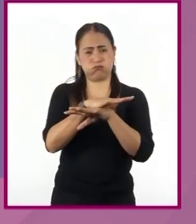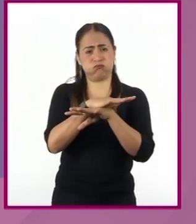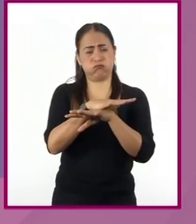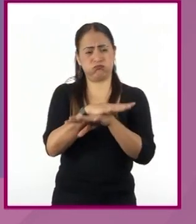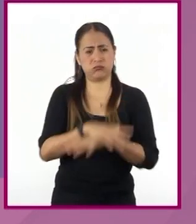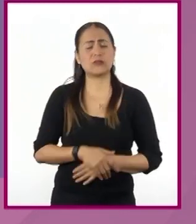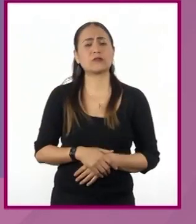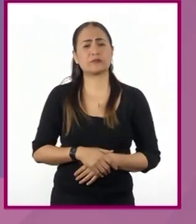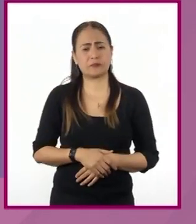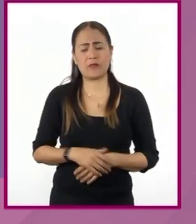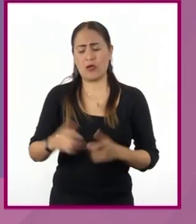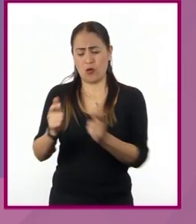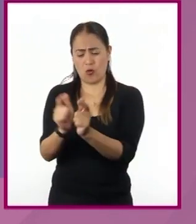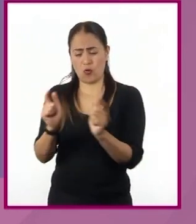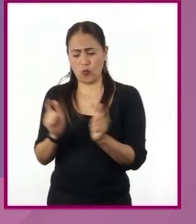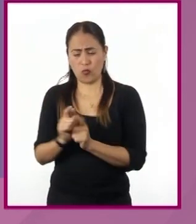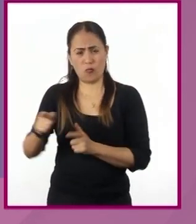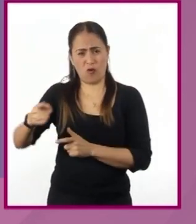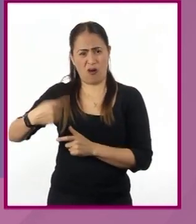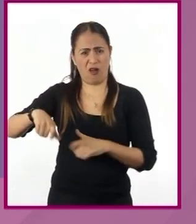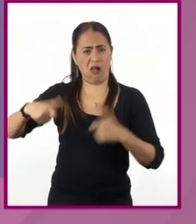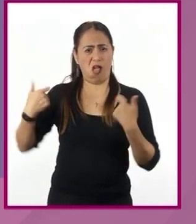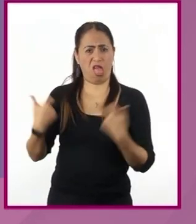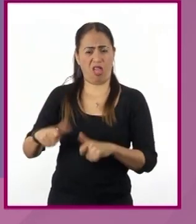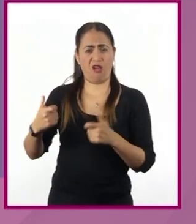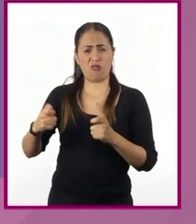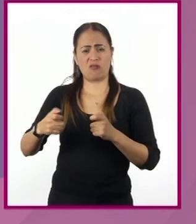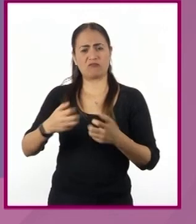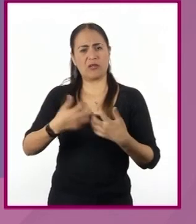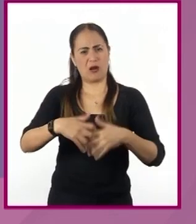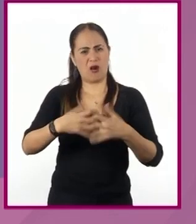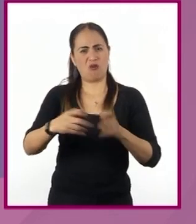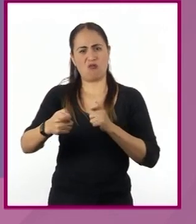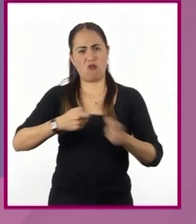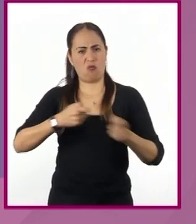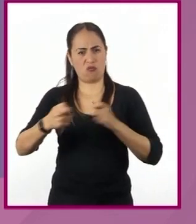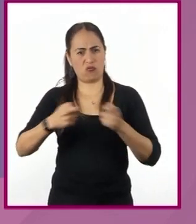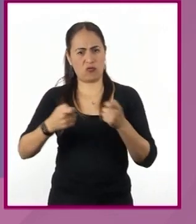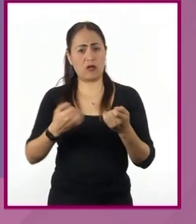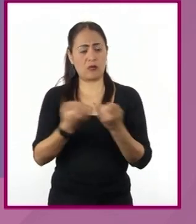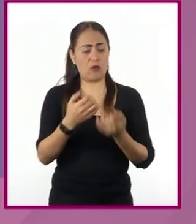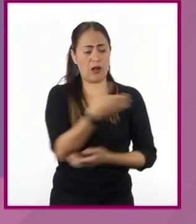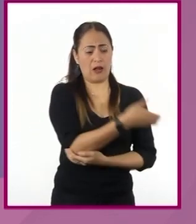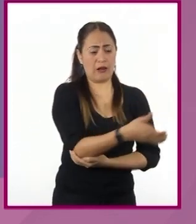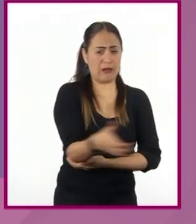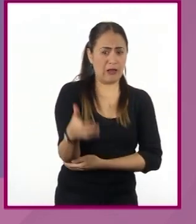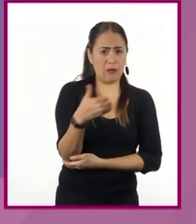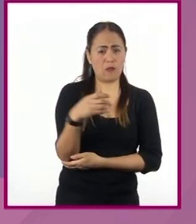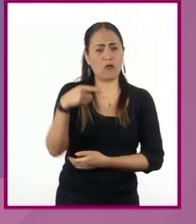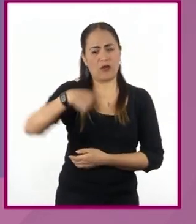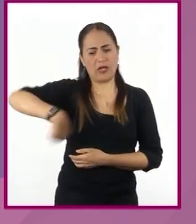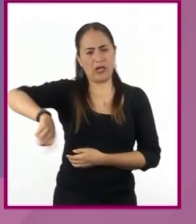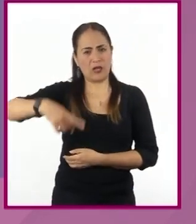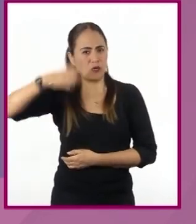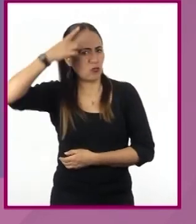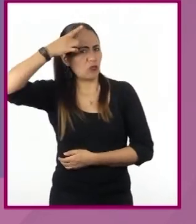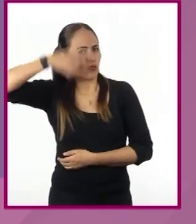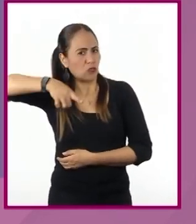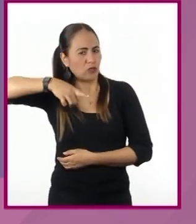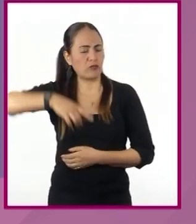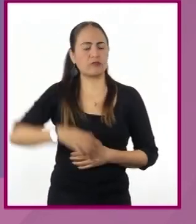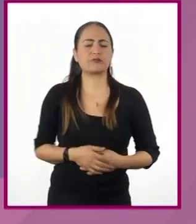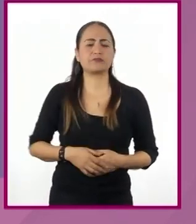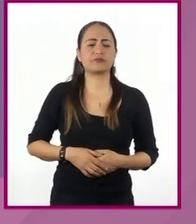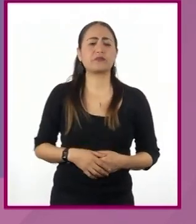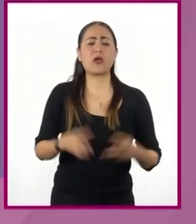La burguesía tomó el control de la industria, mientras que el campo se convirtió en propiedad privada. Muchas